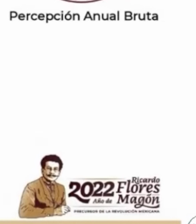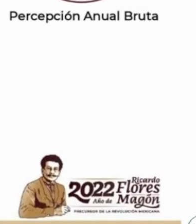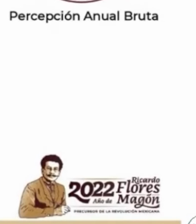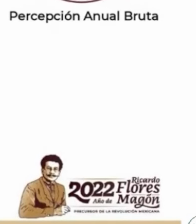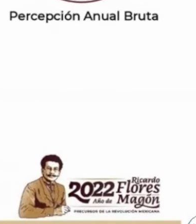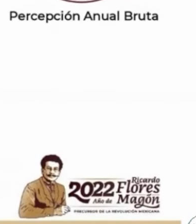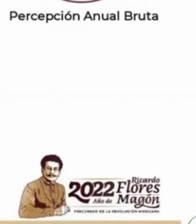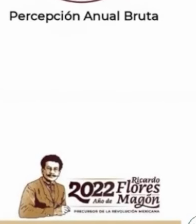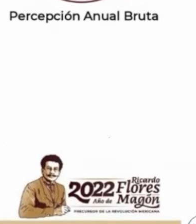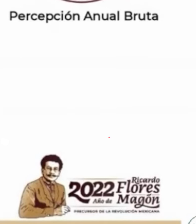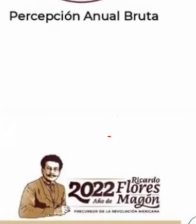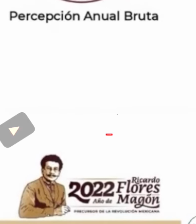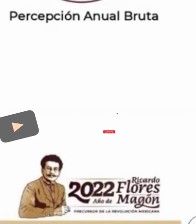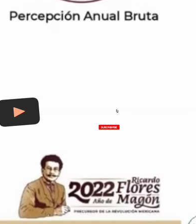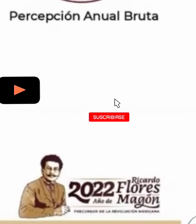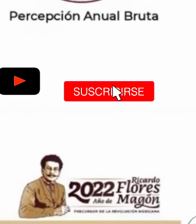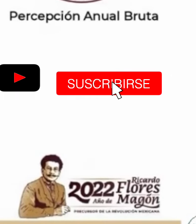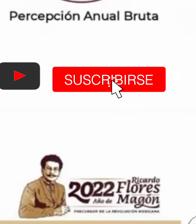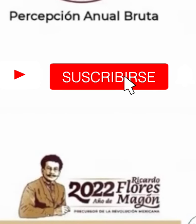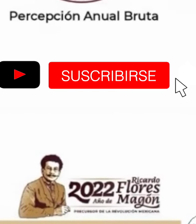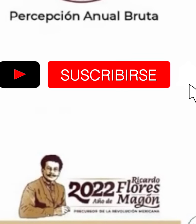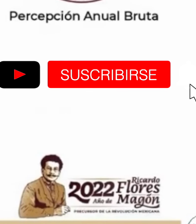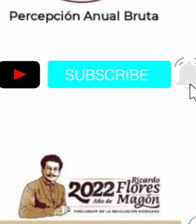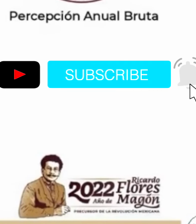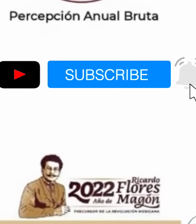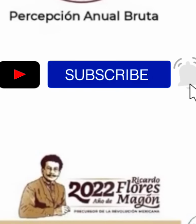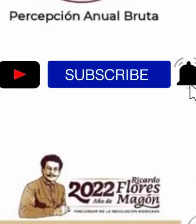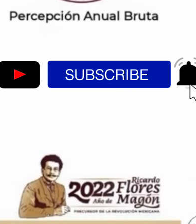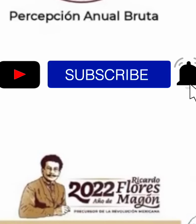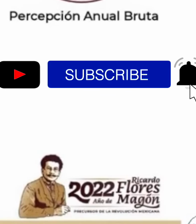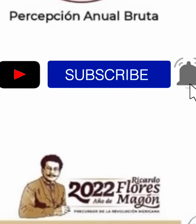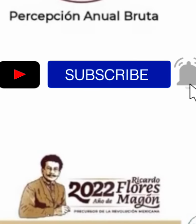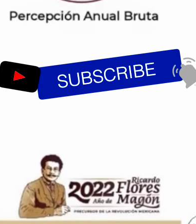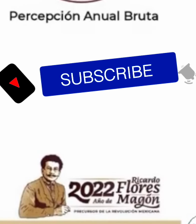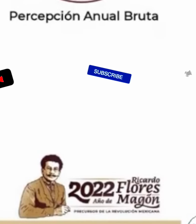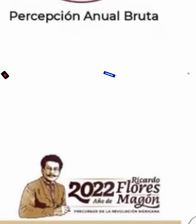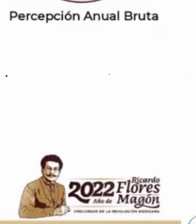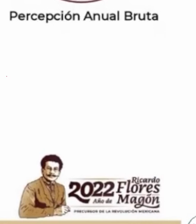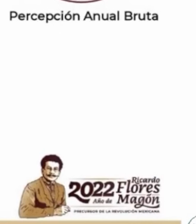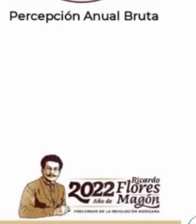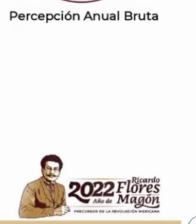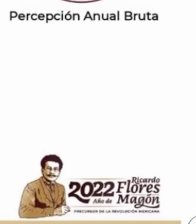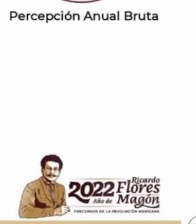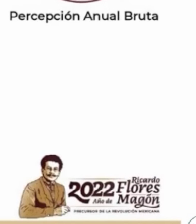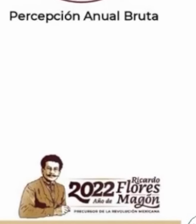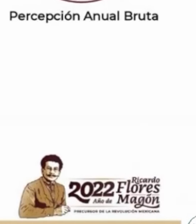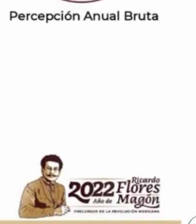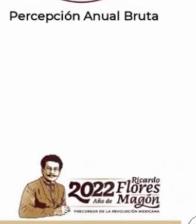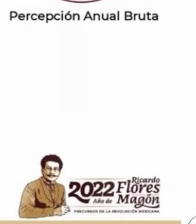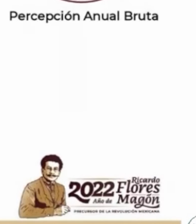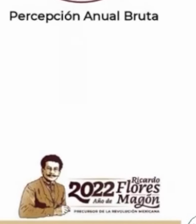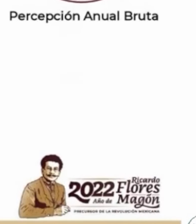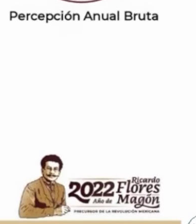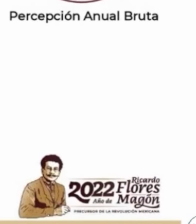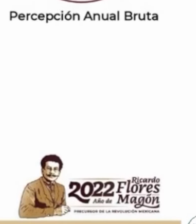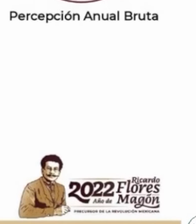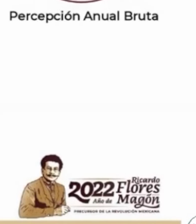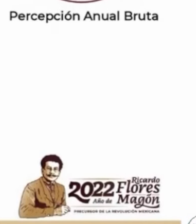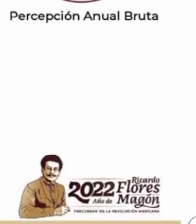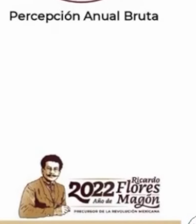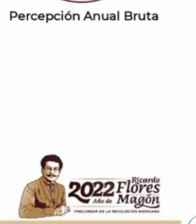país y apoyos en alimentos y hospedaje, además de otras prestaciones, es lo que estamos